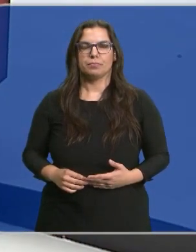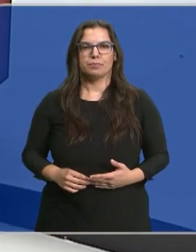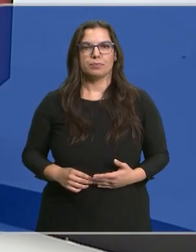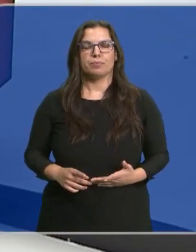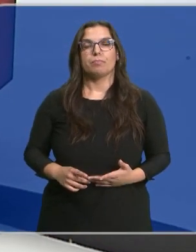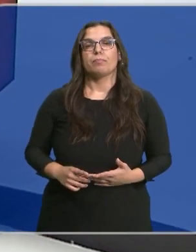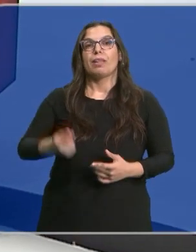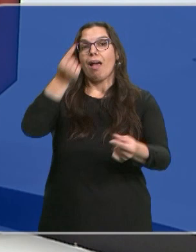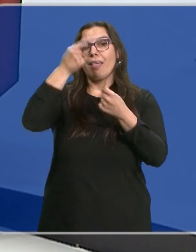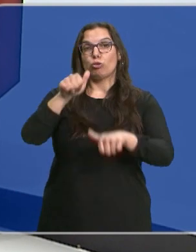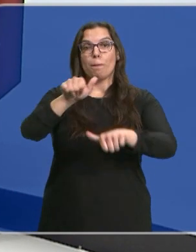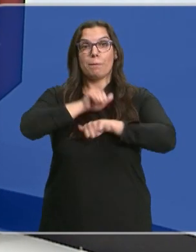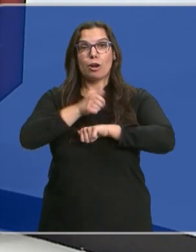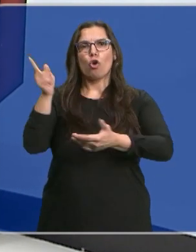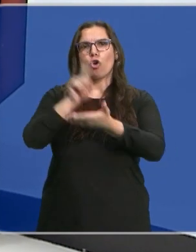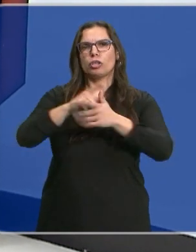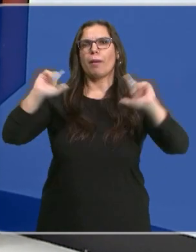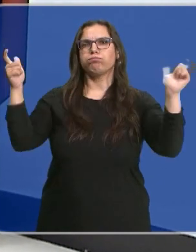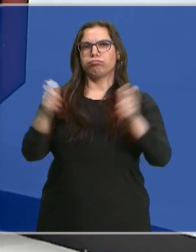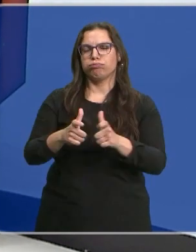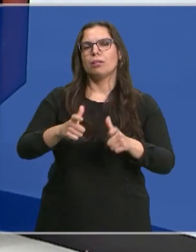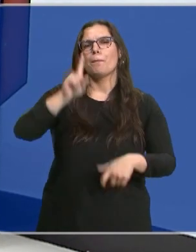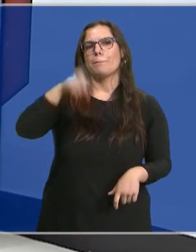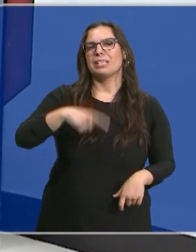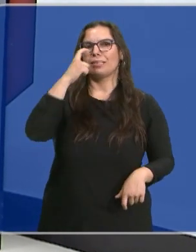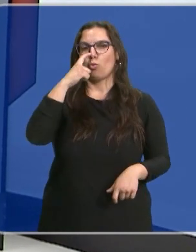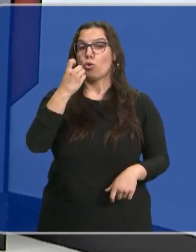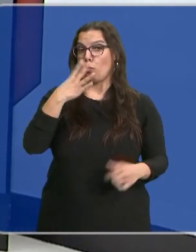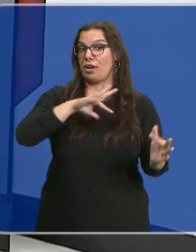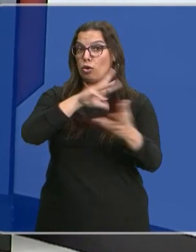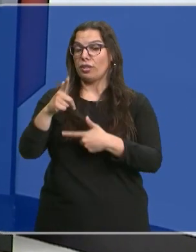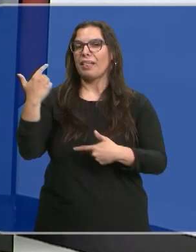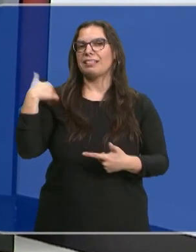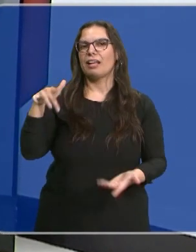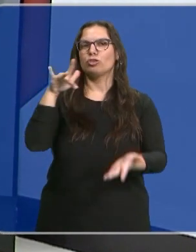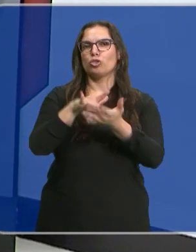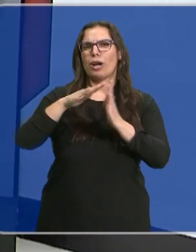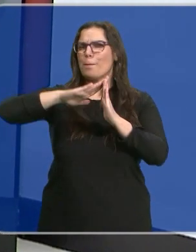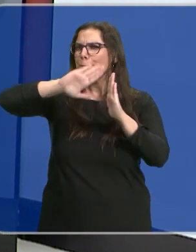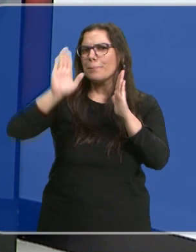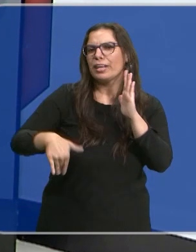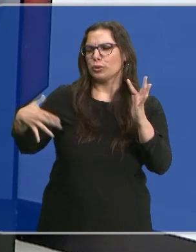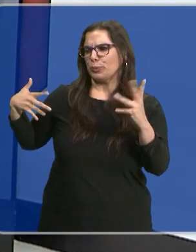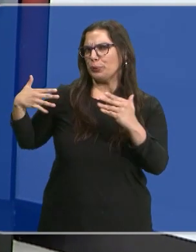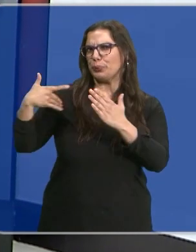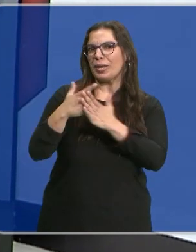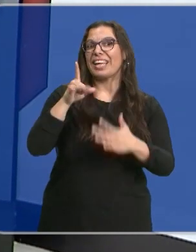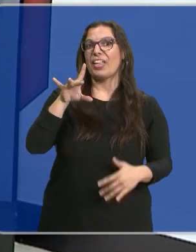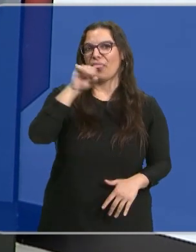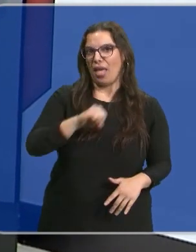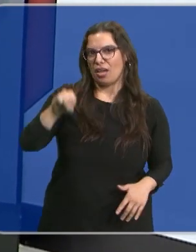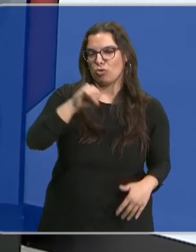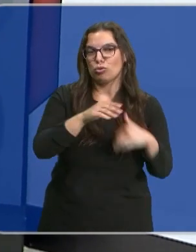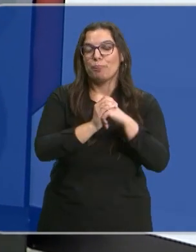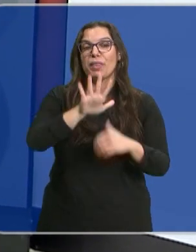El paro ha vuelto a caer en el mes de junio. Una buena noticia. Ya se sitúa en la cifra más baja de los últimos 15